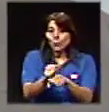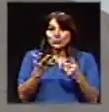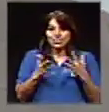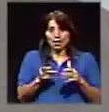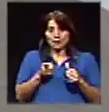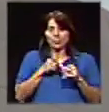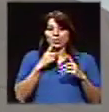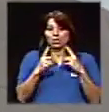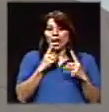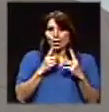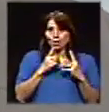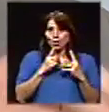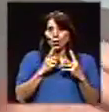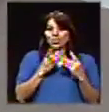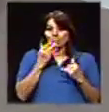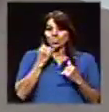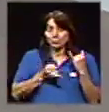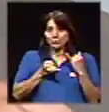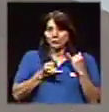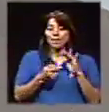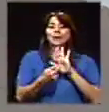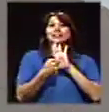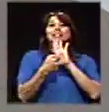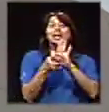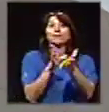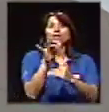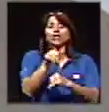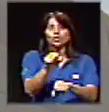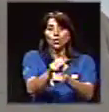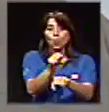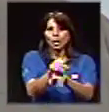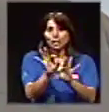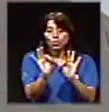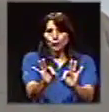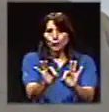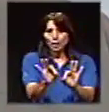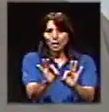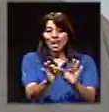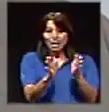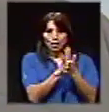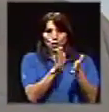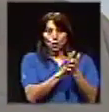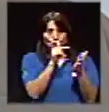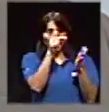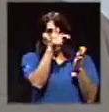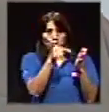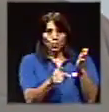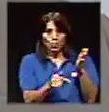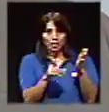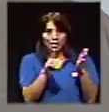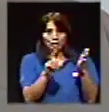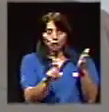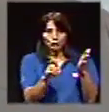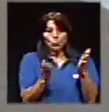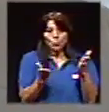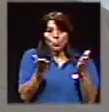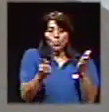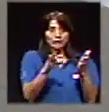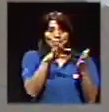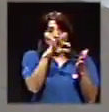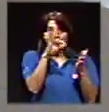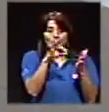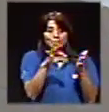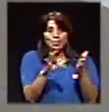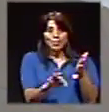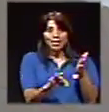montado, escoger las opciones que se ofrecen en el documento de diagnóstico y propuesta hasta después